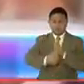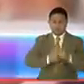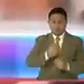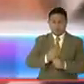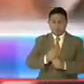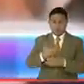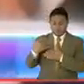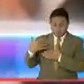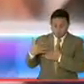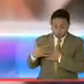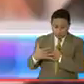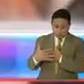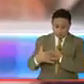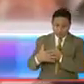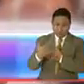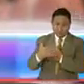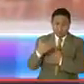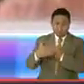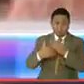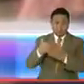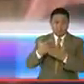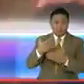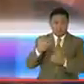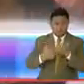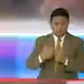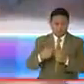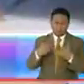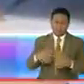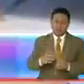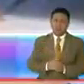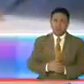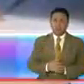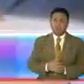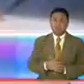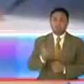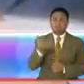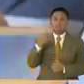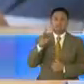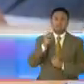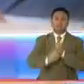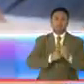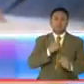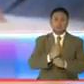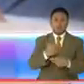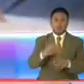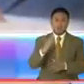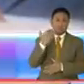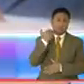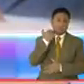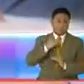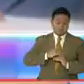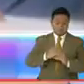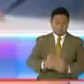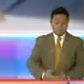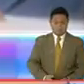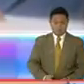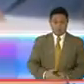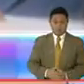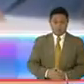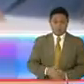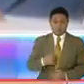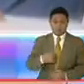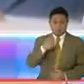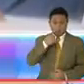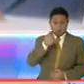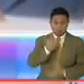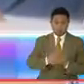desde entonces ha debido superar grandes pruebas. A mis 19 años yo me quedé embarazada y el